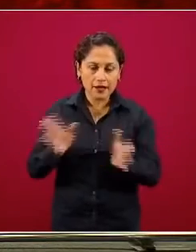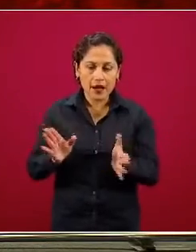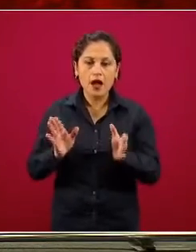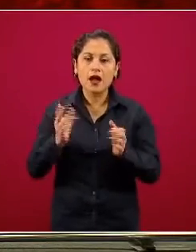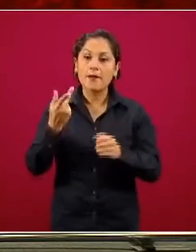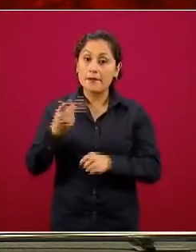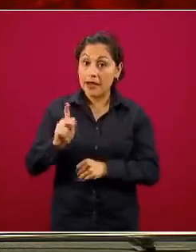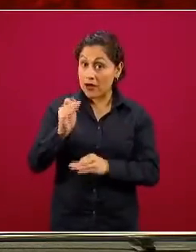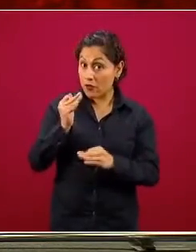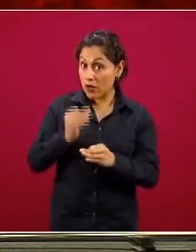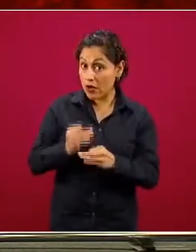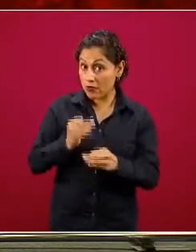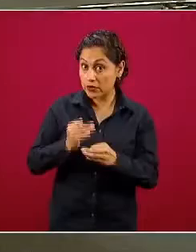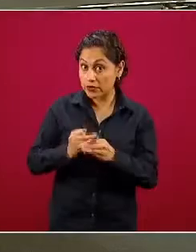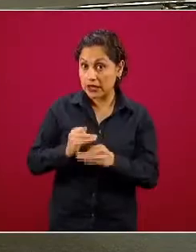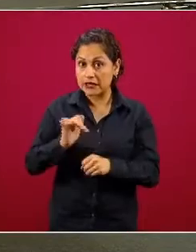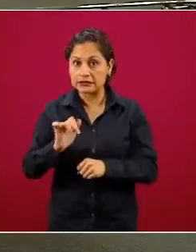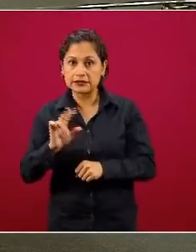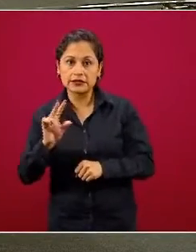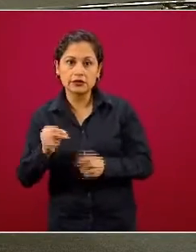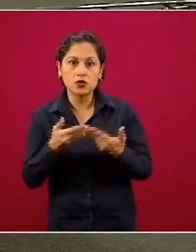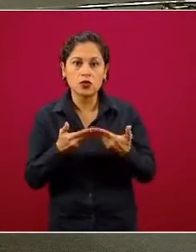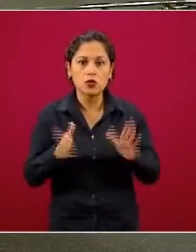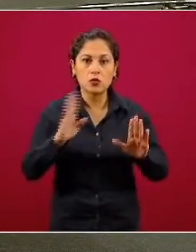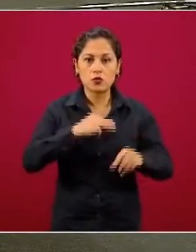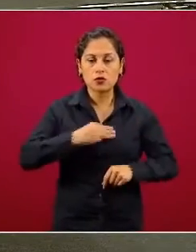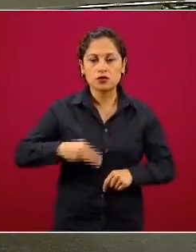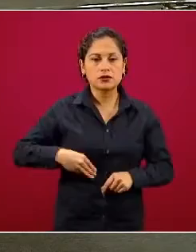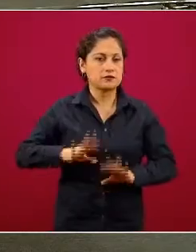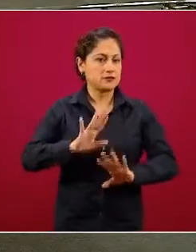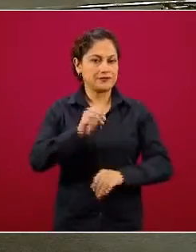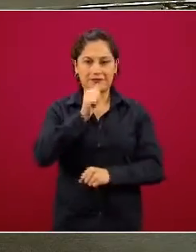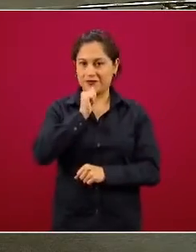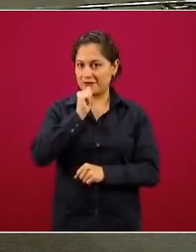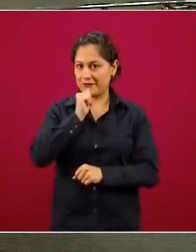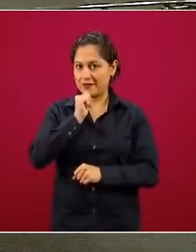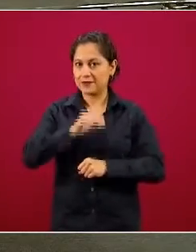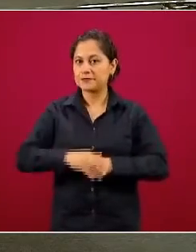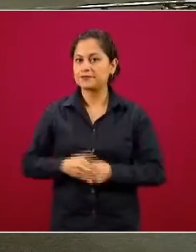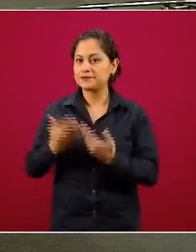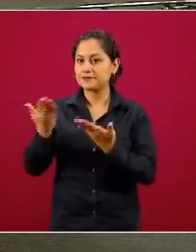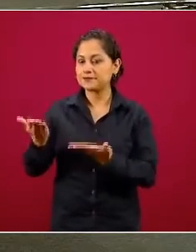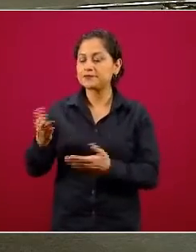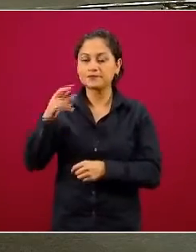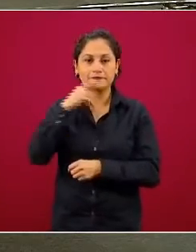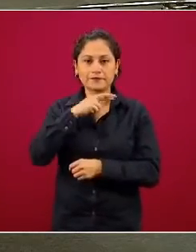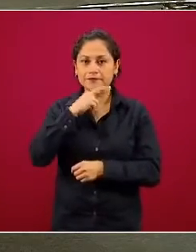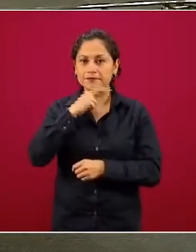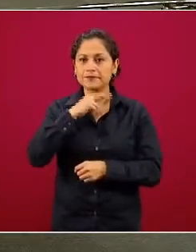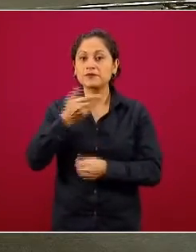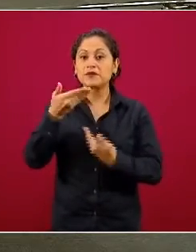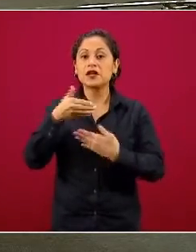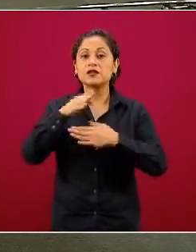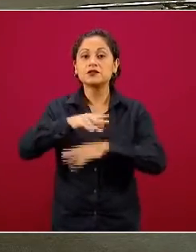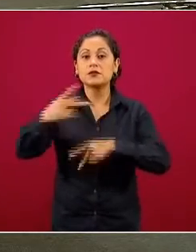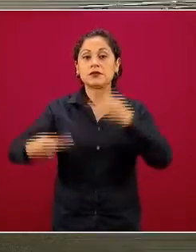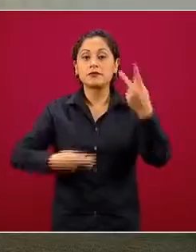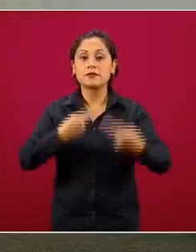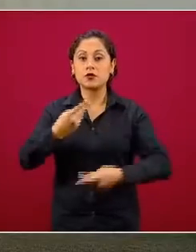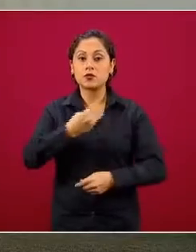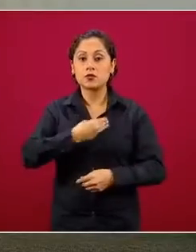decisión de abrir o no abrir los municipios. Gracias, Araceli. Rápidamente, nada más en relación a la pregunta de los municipios con menos